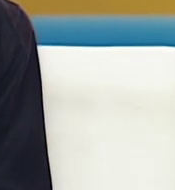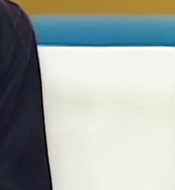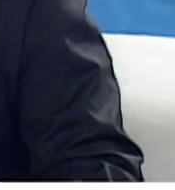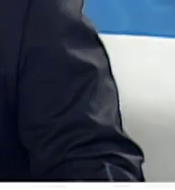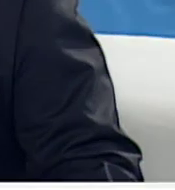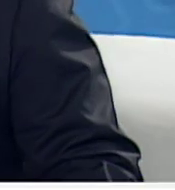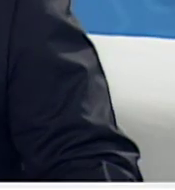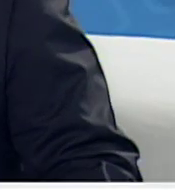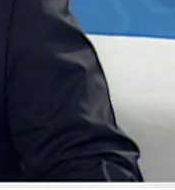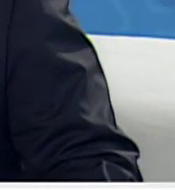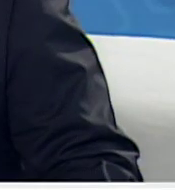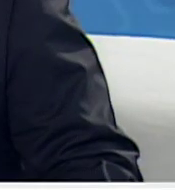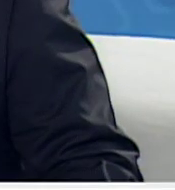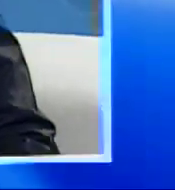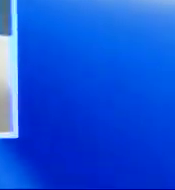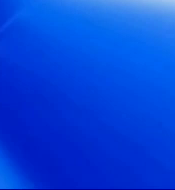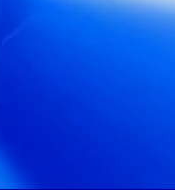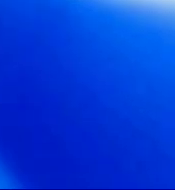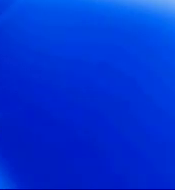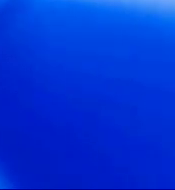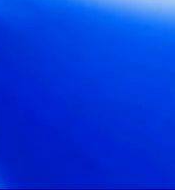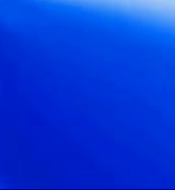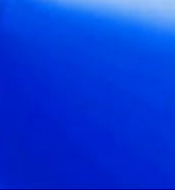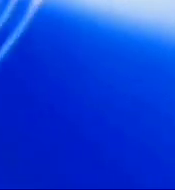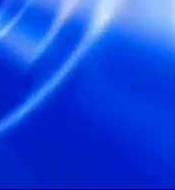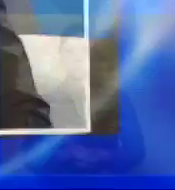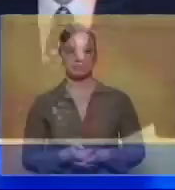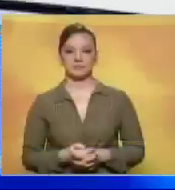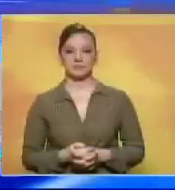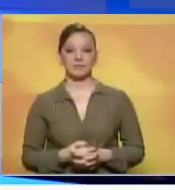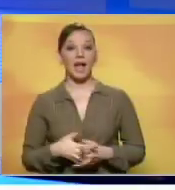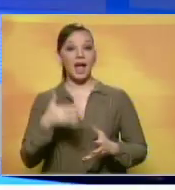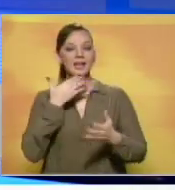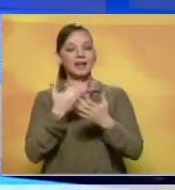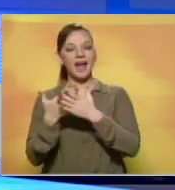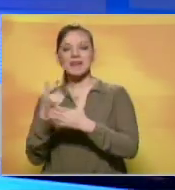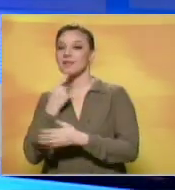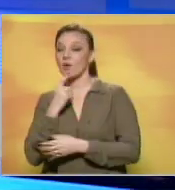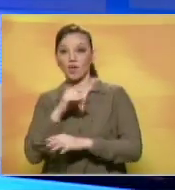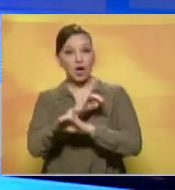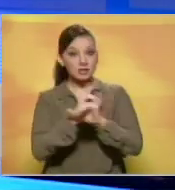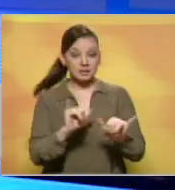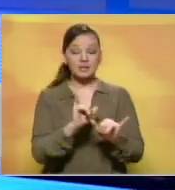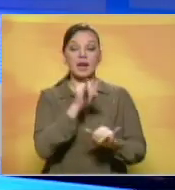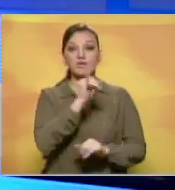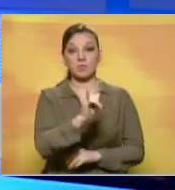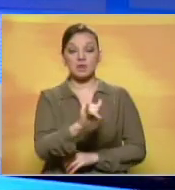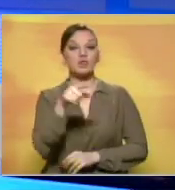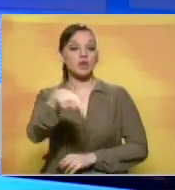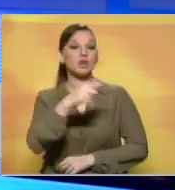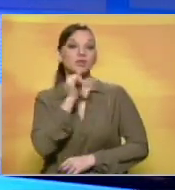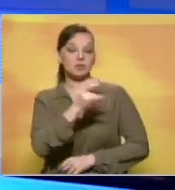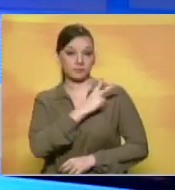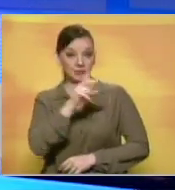Territorial. Quedamos con Endrina. Hasta mañana. Gracias, Eduardo. Amigos, hasta aquí la presente emisión de su Noticiero